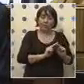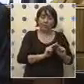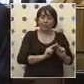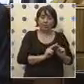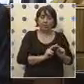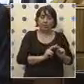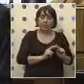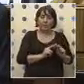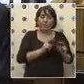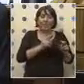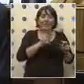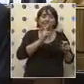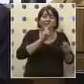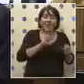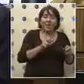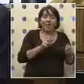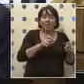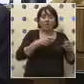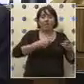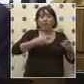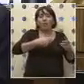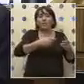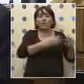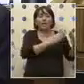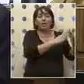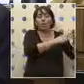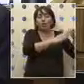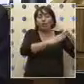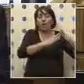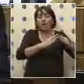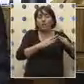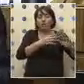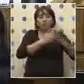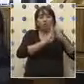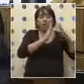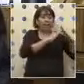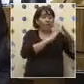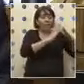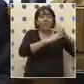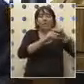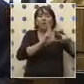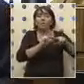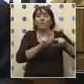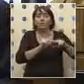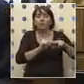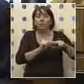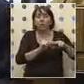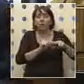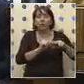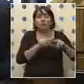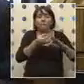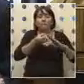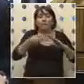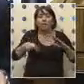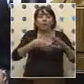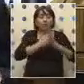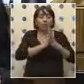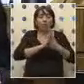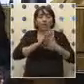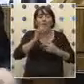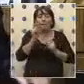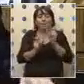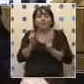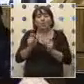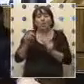revalorizar los bienes. De lo contrario, todas las viviendas más antiguas se van a ver perjudicadas. Todos esos adultos mayores